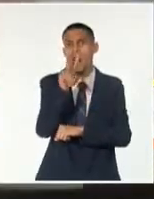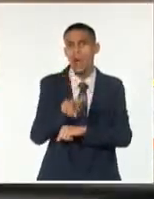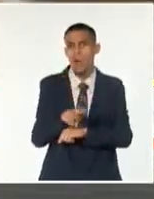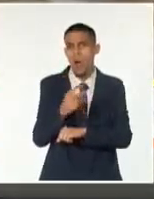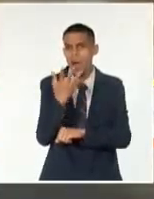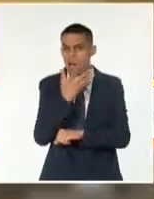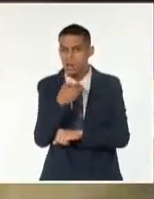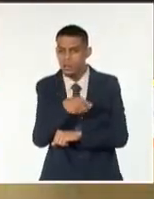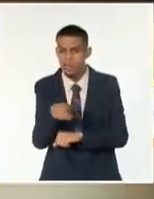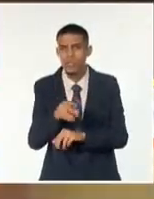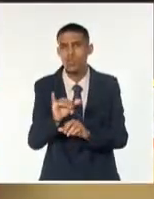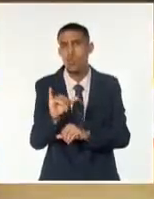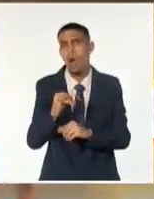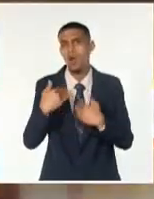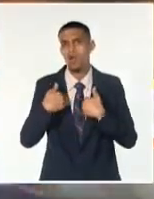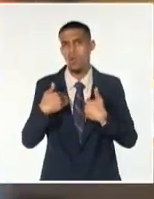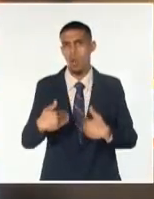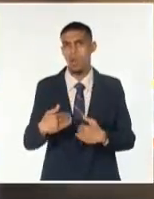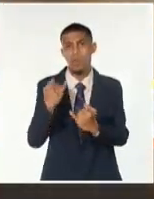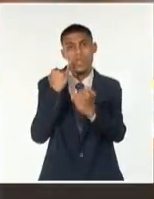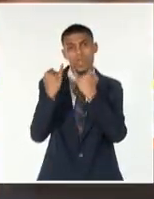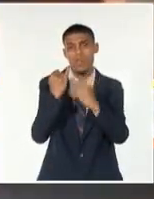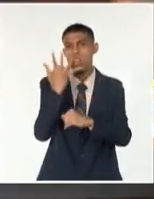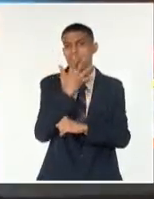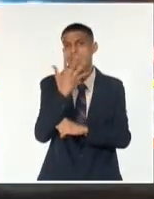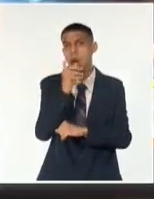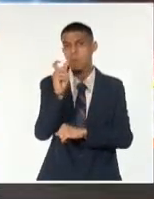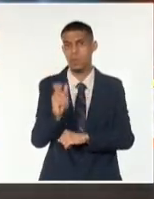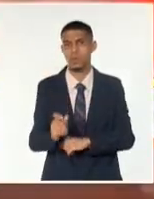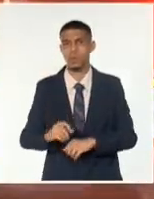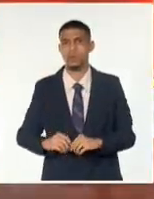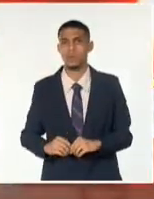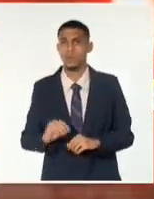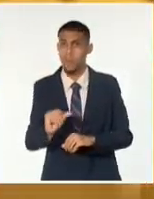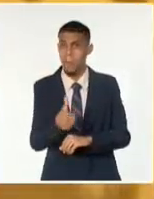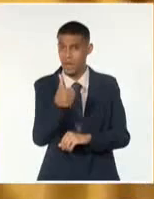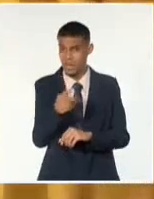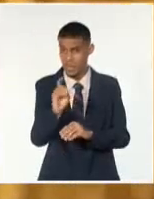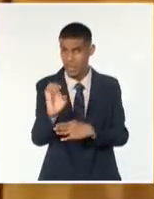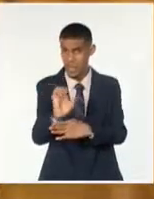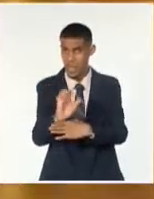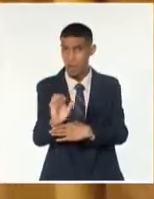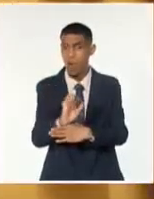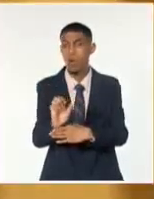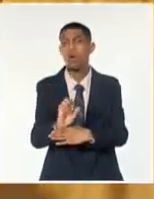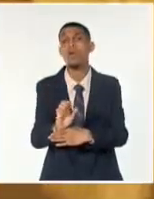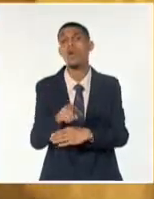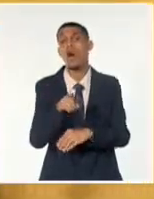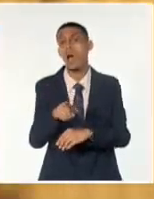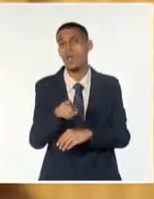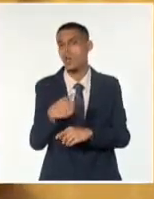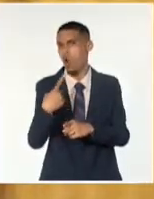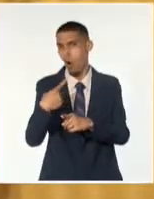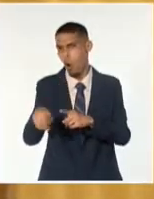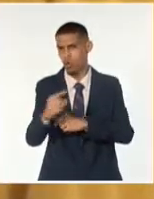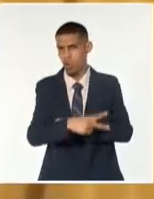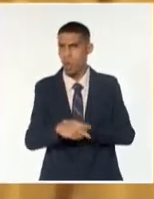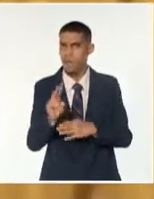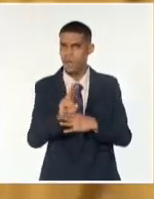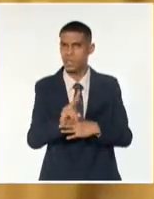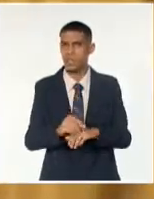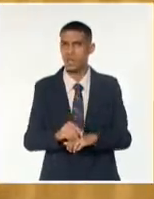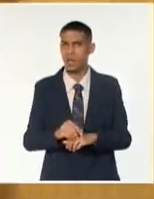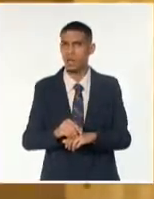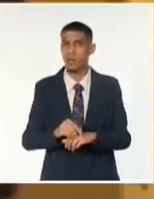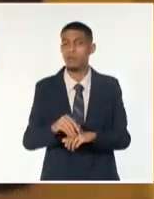la posterior identificación. En tanto, el presidente Guillermo Lasso, quien se encontraba de gira internacional, informó de inmediato su regreso